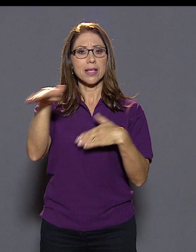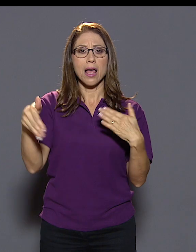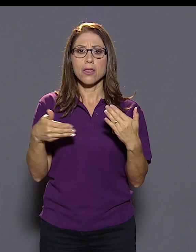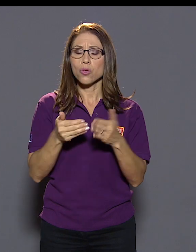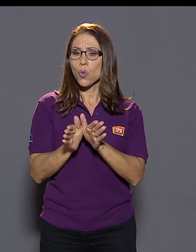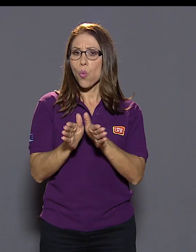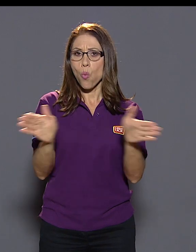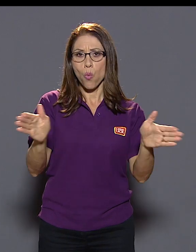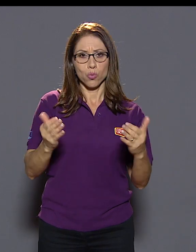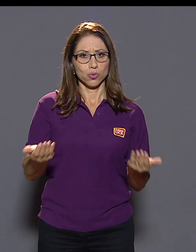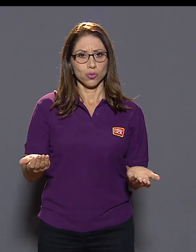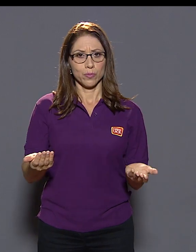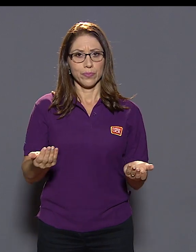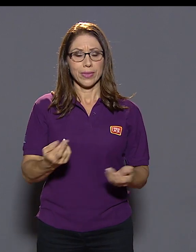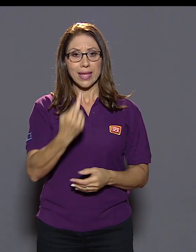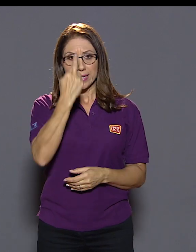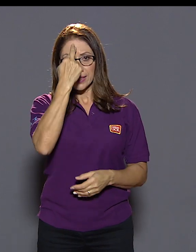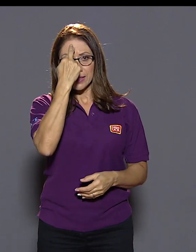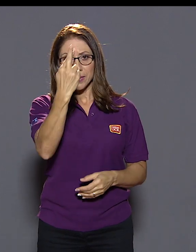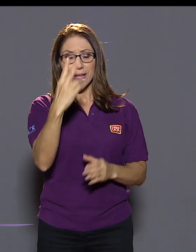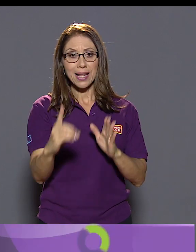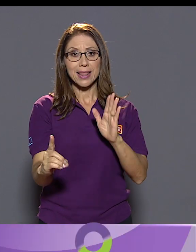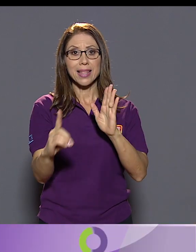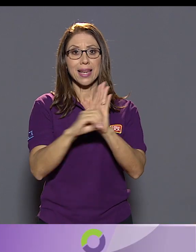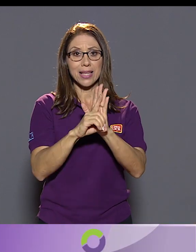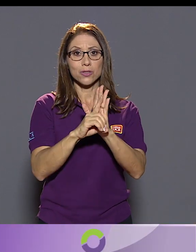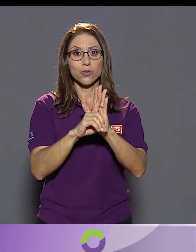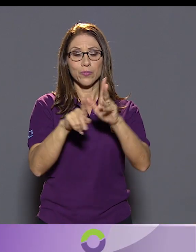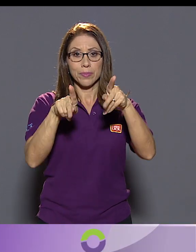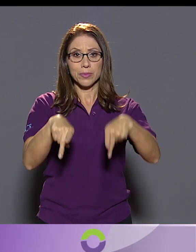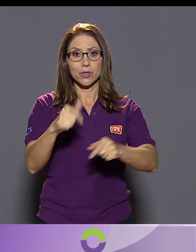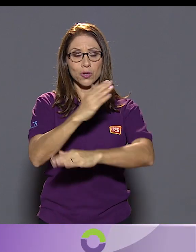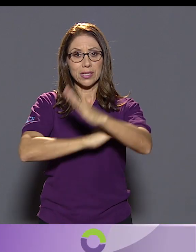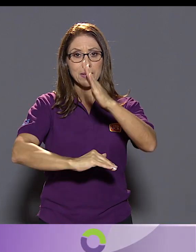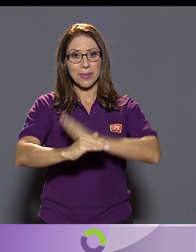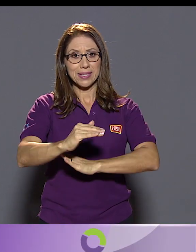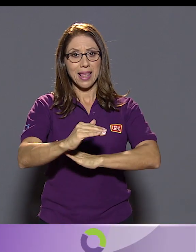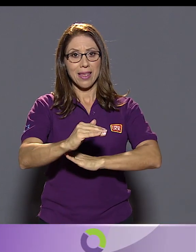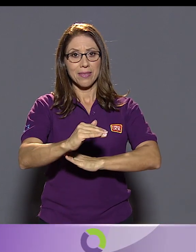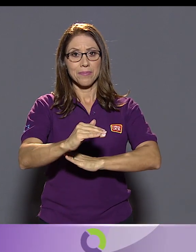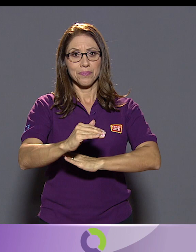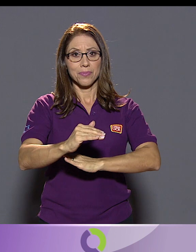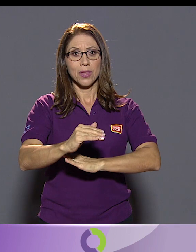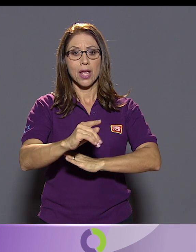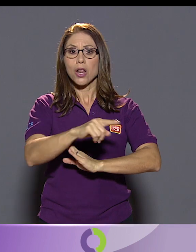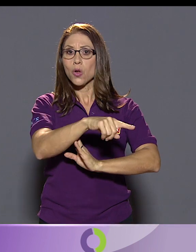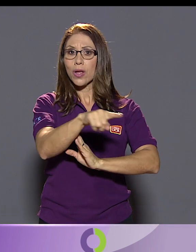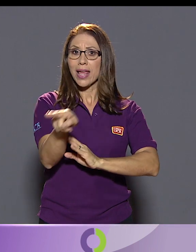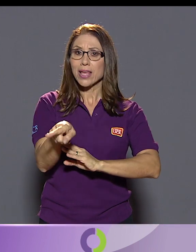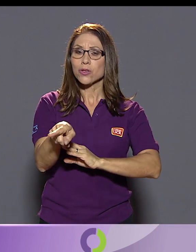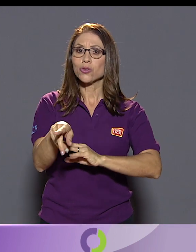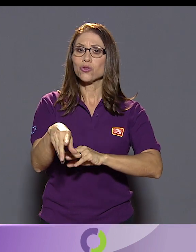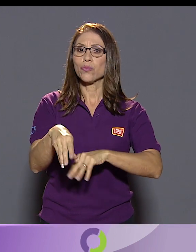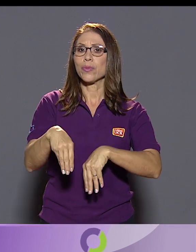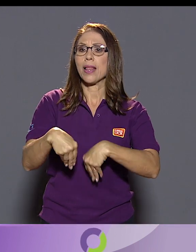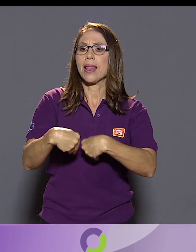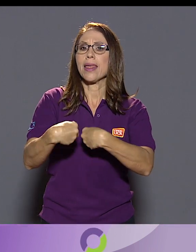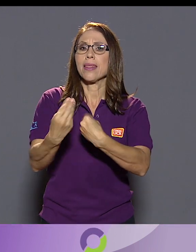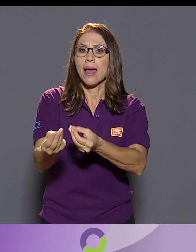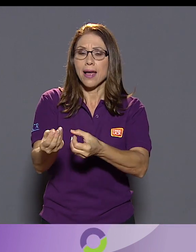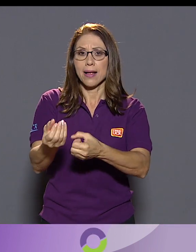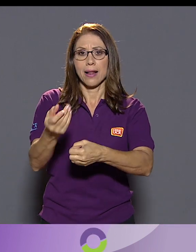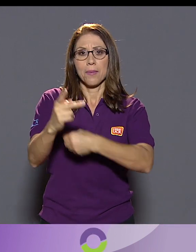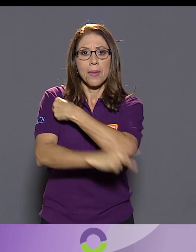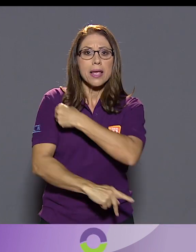beneficia a todos y que respetar el derecho de que las personas con discapacidad le aporten al país desde